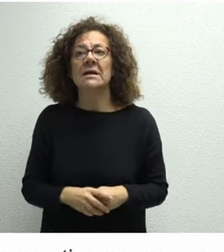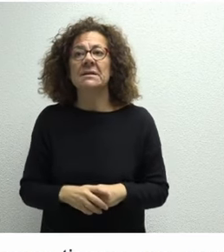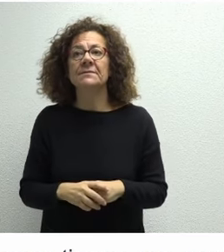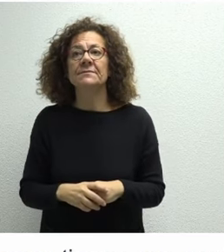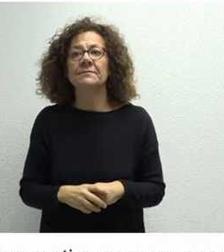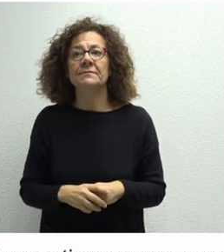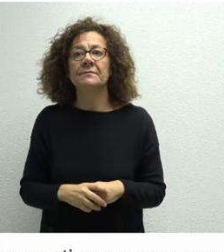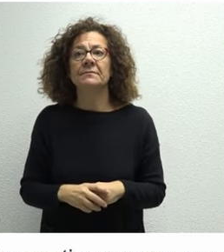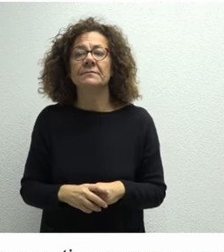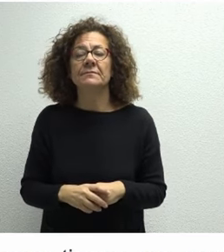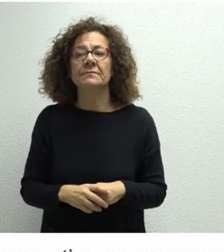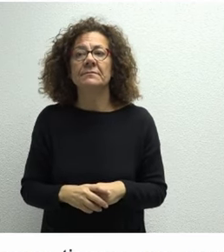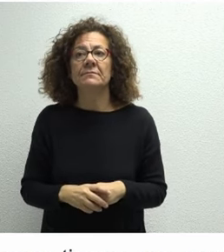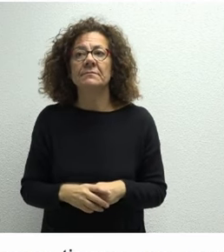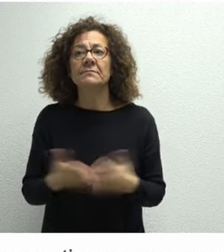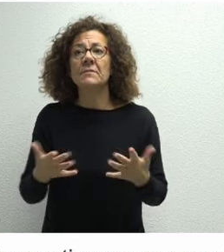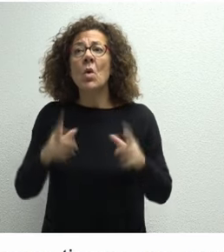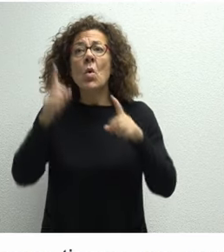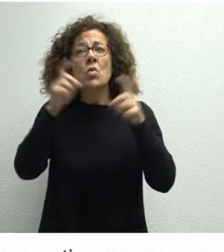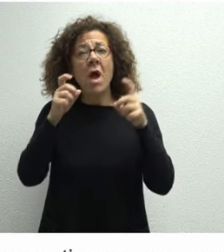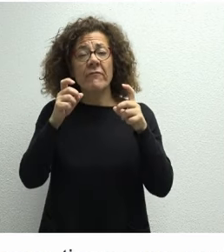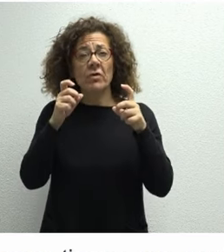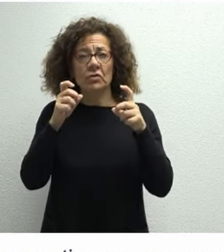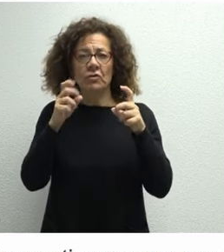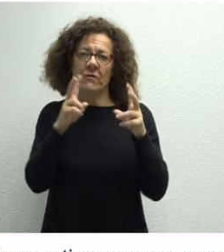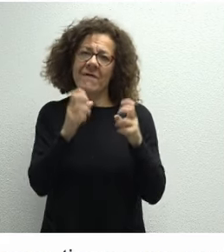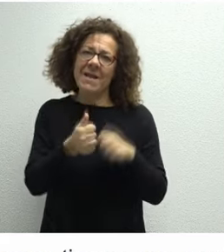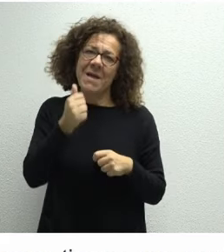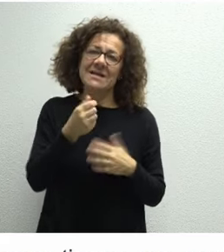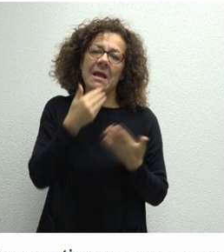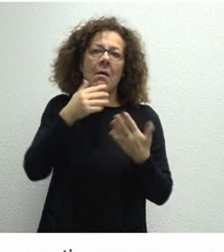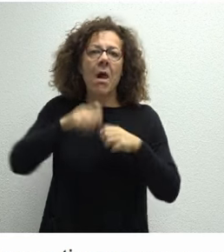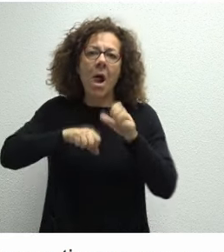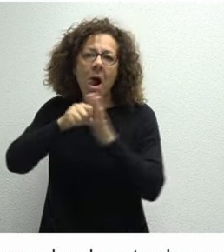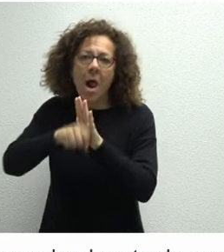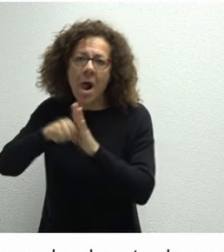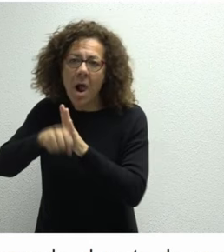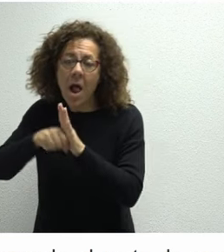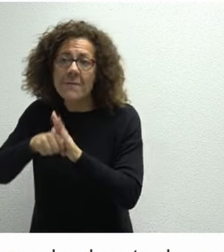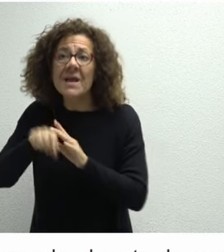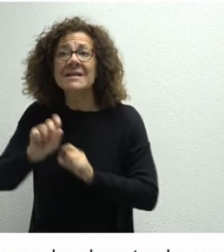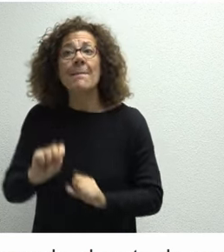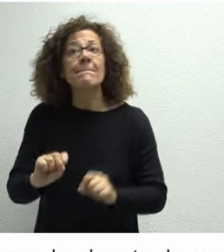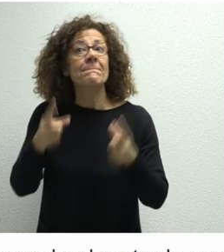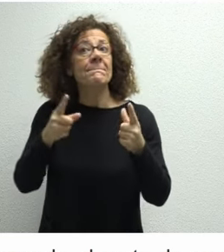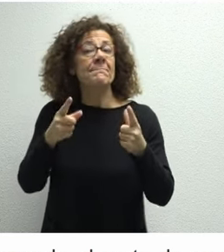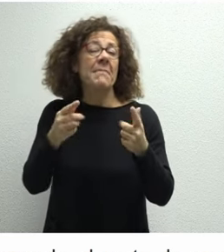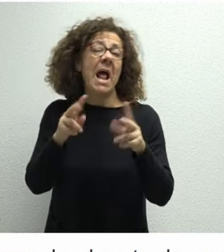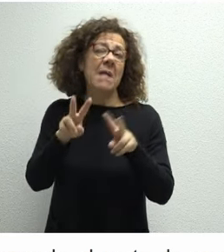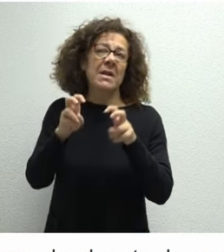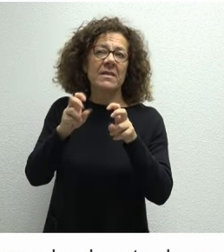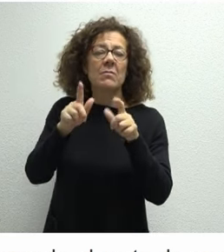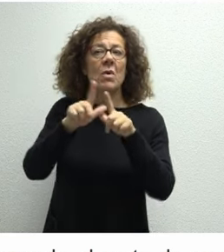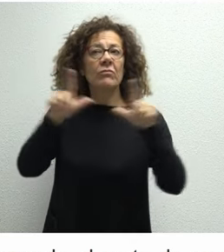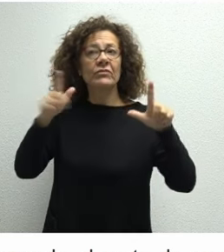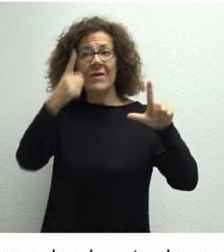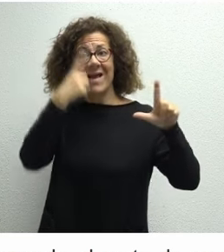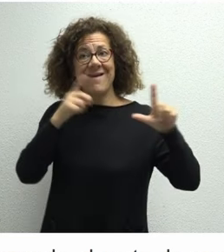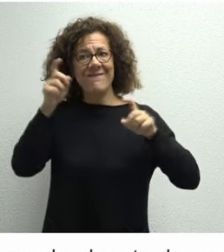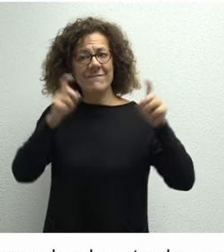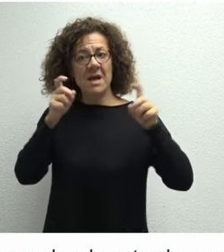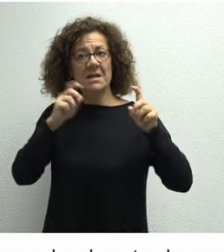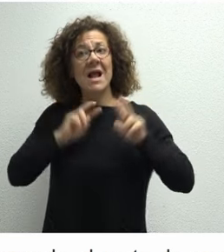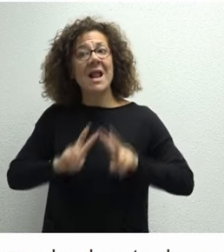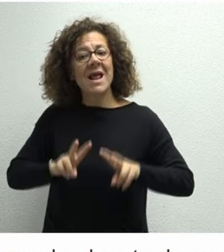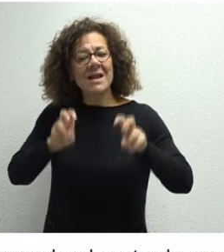prácticas y como una foto vale más que 1 palabras Esta es una de las primeras imágenes que que tomamos en el